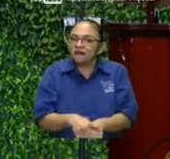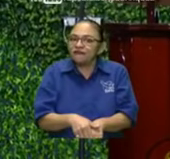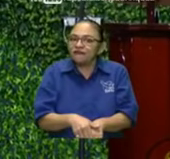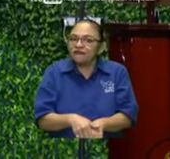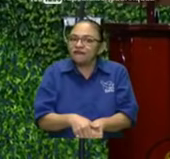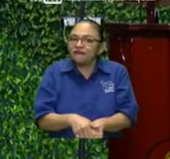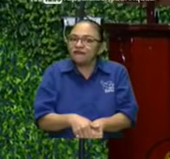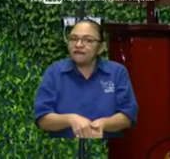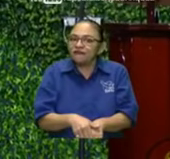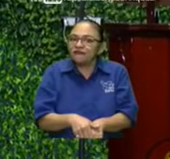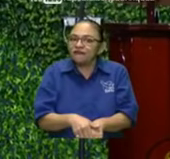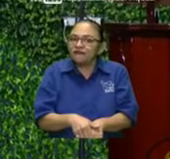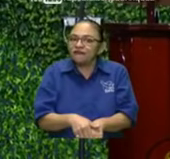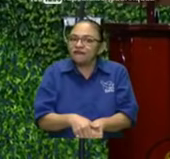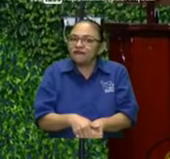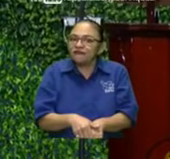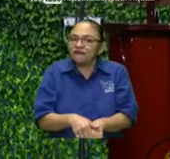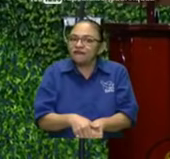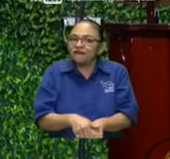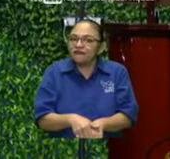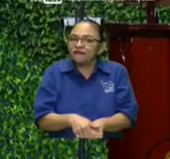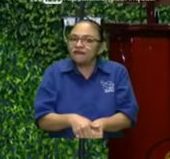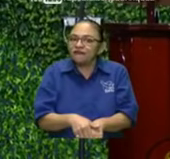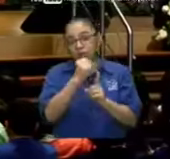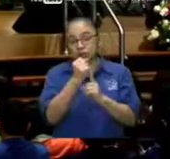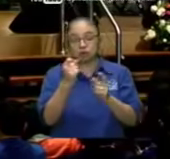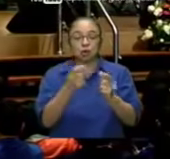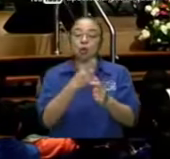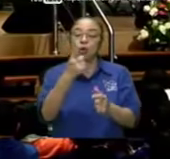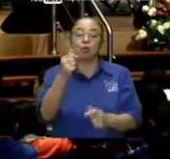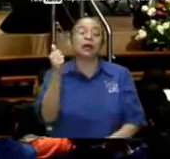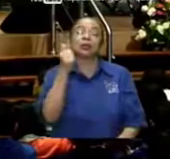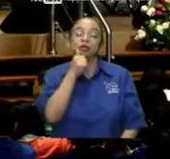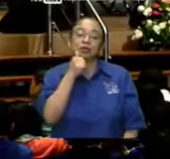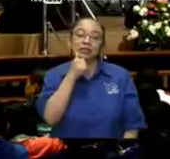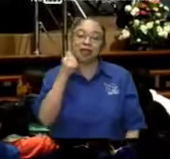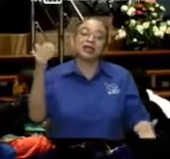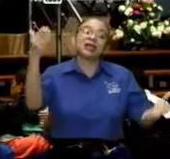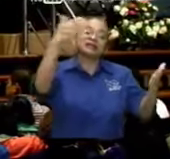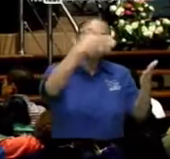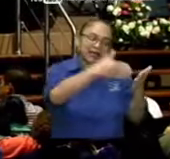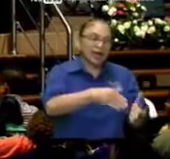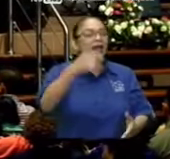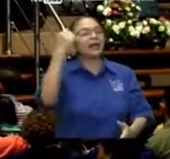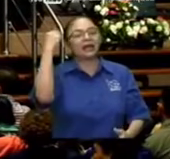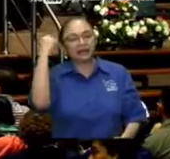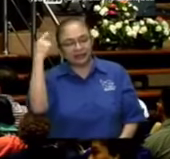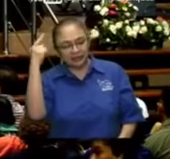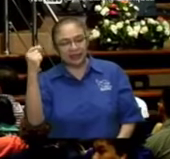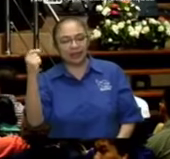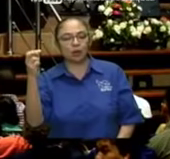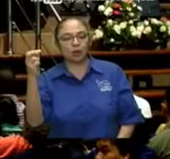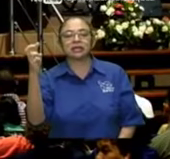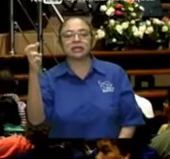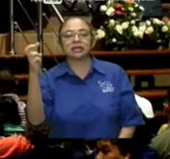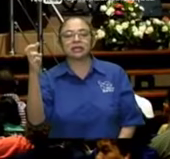ser con un padre espiritual, con una autoridad, llegar a entender que es una paternidad